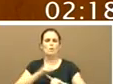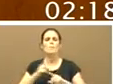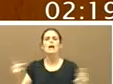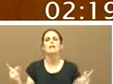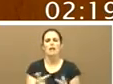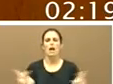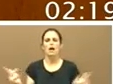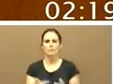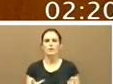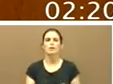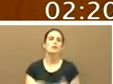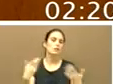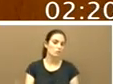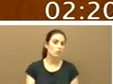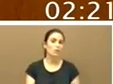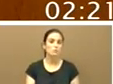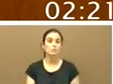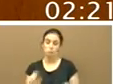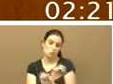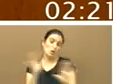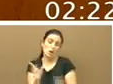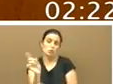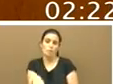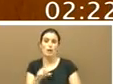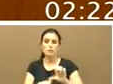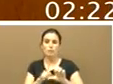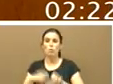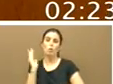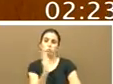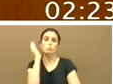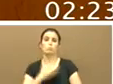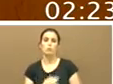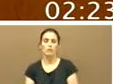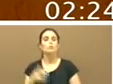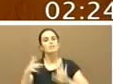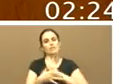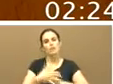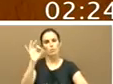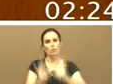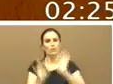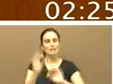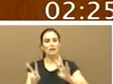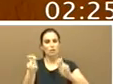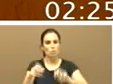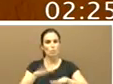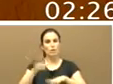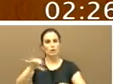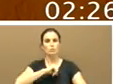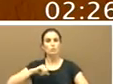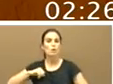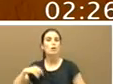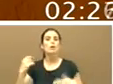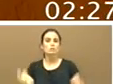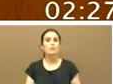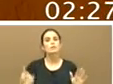autónomas y, evidentemente, para Extremadura. Establecer nuevos cupos para las comunidades autónomas sería tirar por tierra